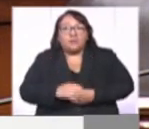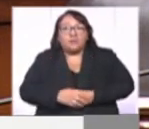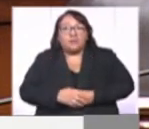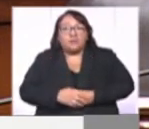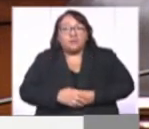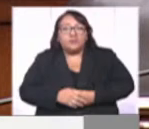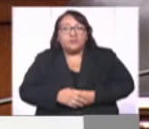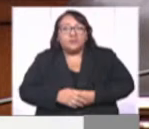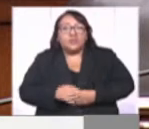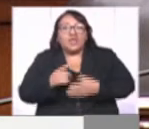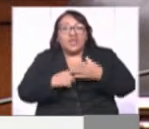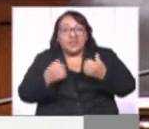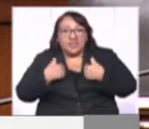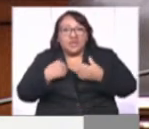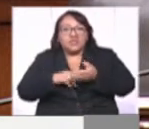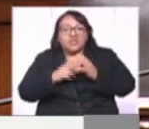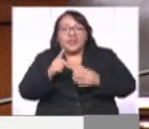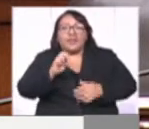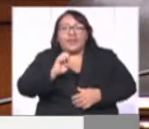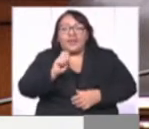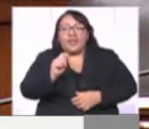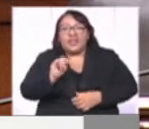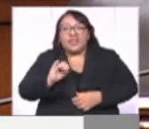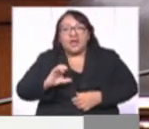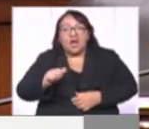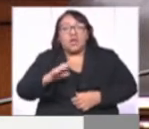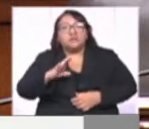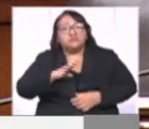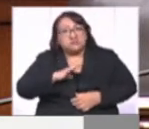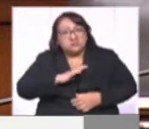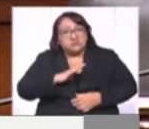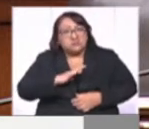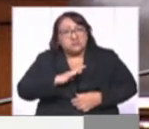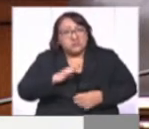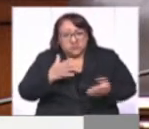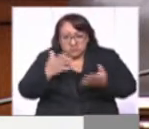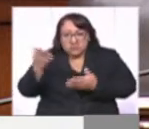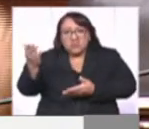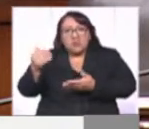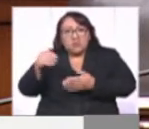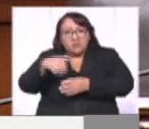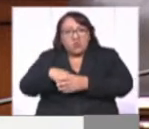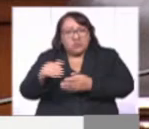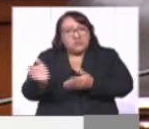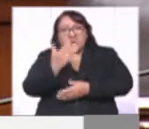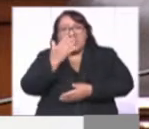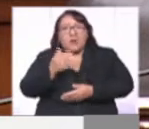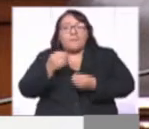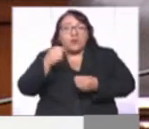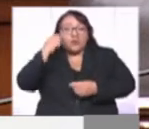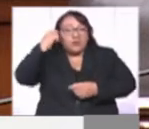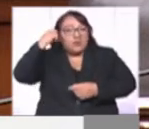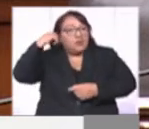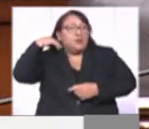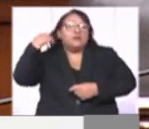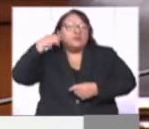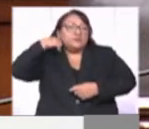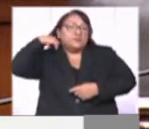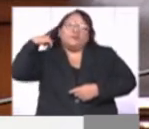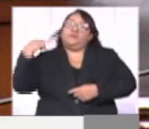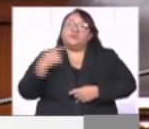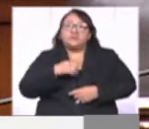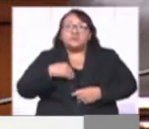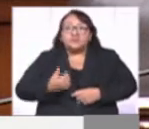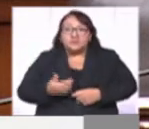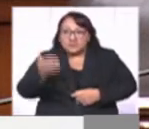que tenga ética, tanto que hablamos de ello, ¿no? Para poder, por lo menos, que esta señora venga al Pleno